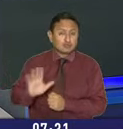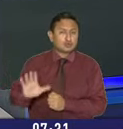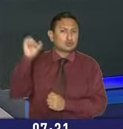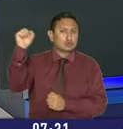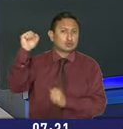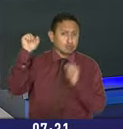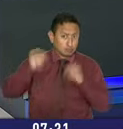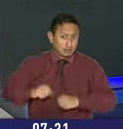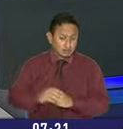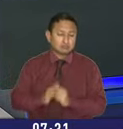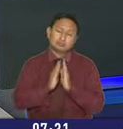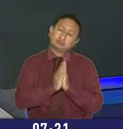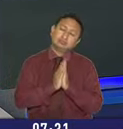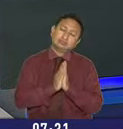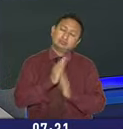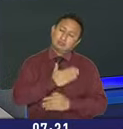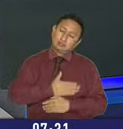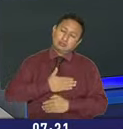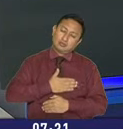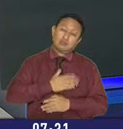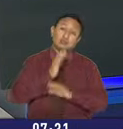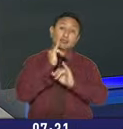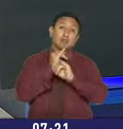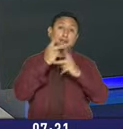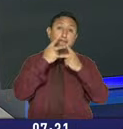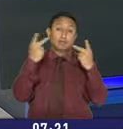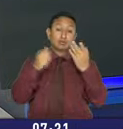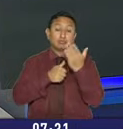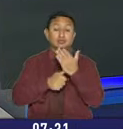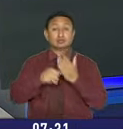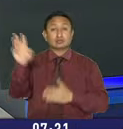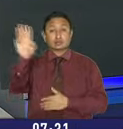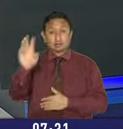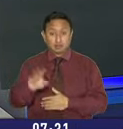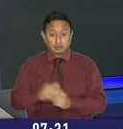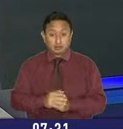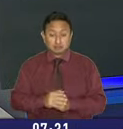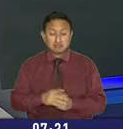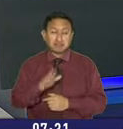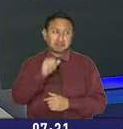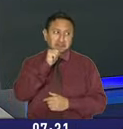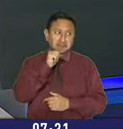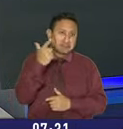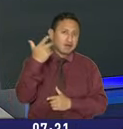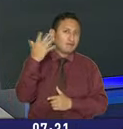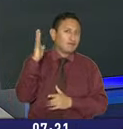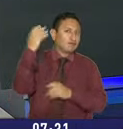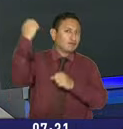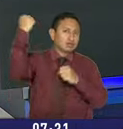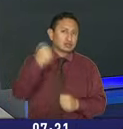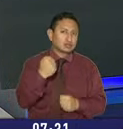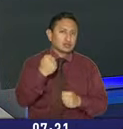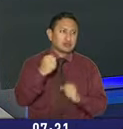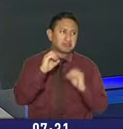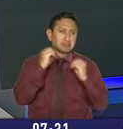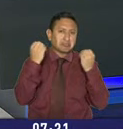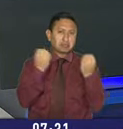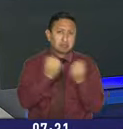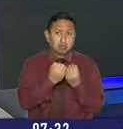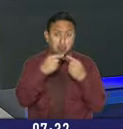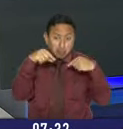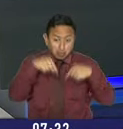instituciones públicas, en este caso al Ministerio de Salud, alguna fundación, alguna organización que pueda ayudar a Josué y también al MIES